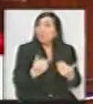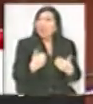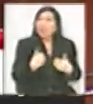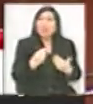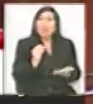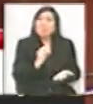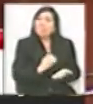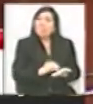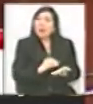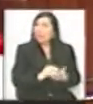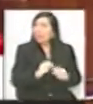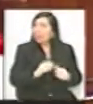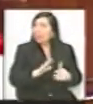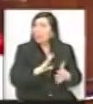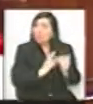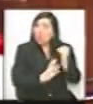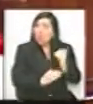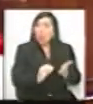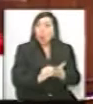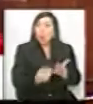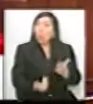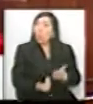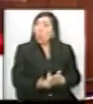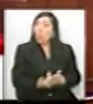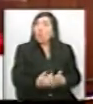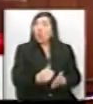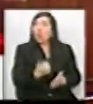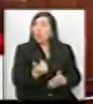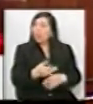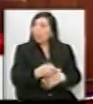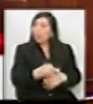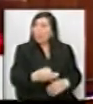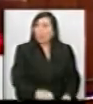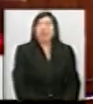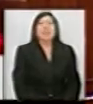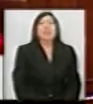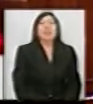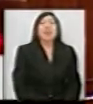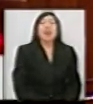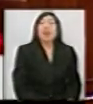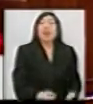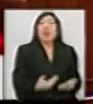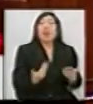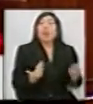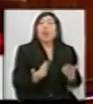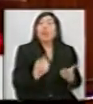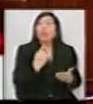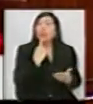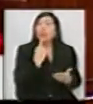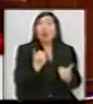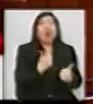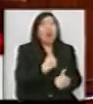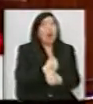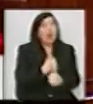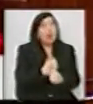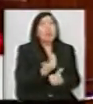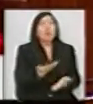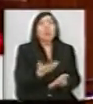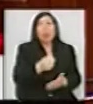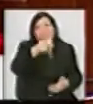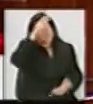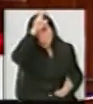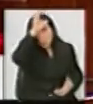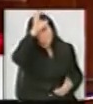tenga más asentamientos humanos nuevos sino son otras regiones donde de pronto la población en ayacucho en